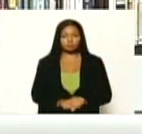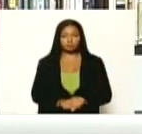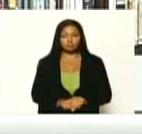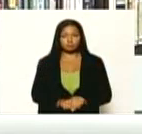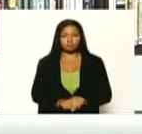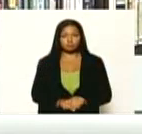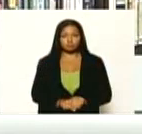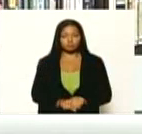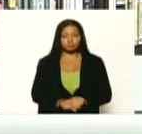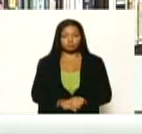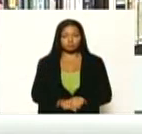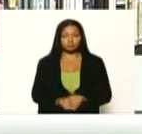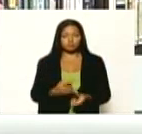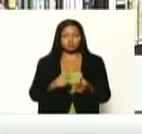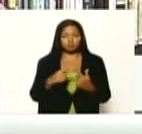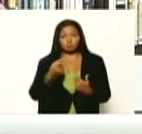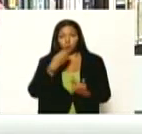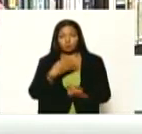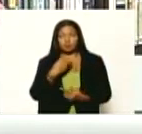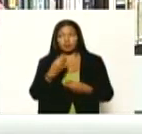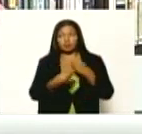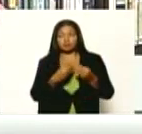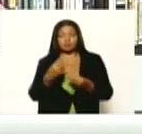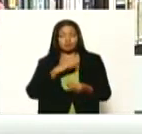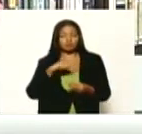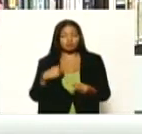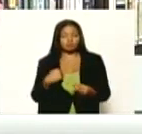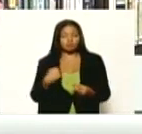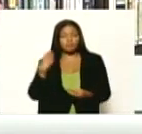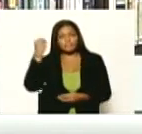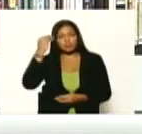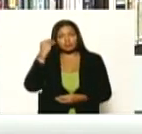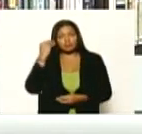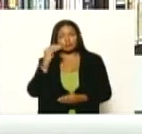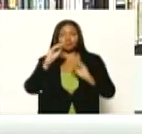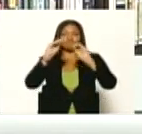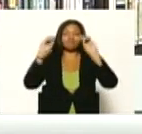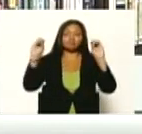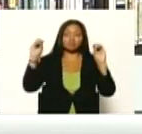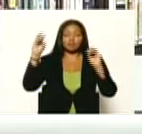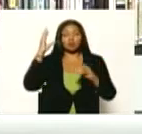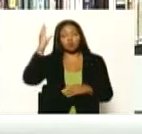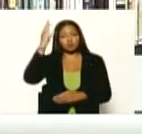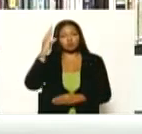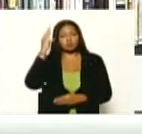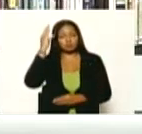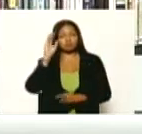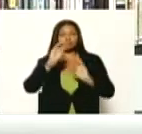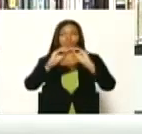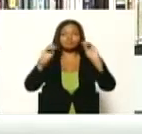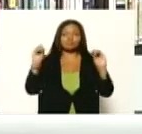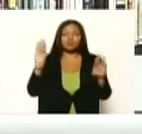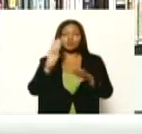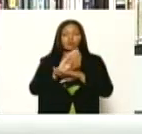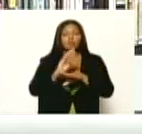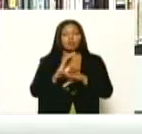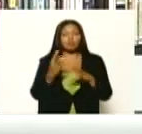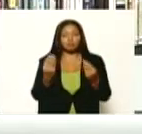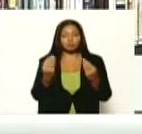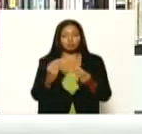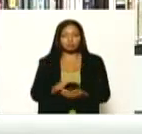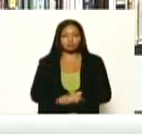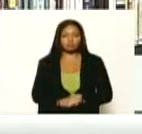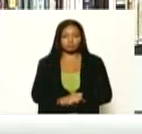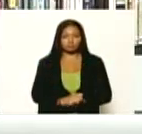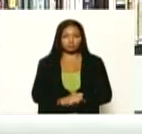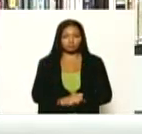Entonces, bueno, ¿qué le queda a uno? ¿Qué me queda a mí? Llamar a la conciencia, llamar al cuidado y llamar a